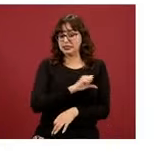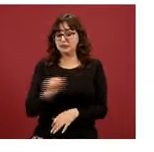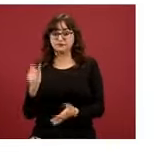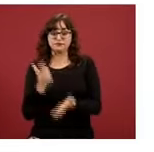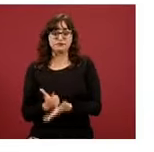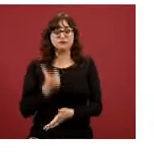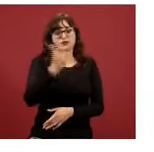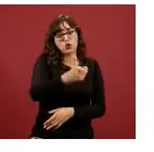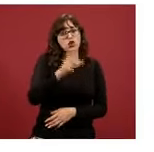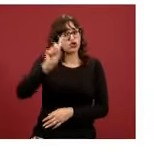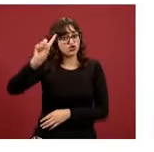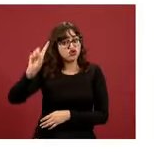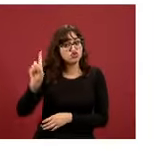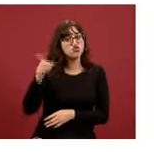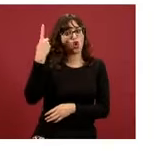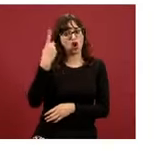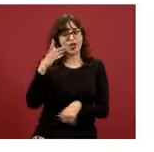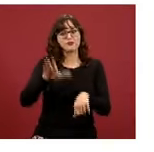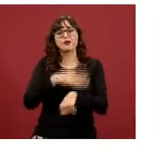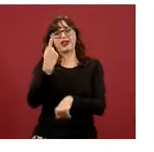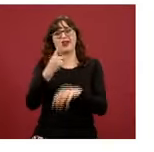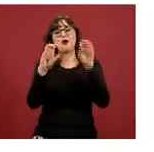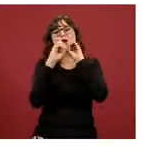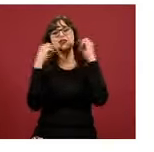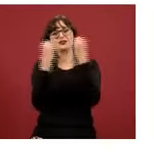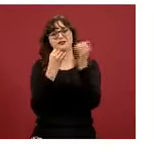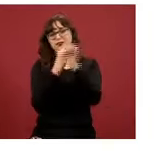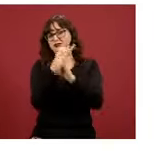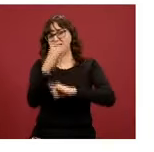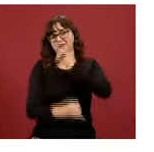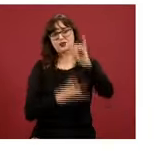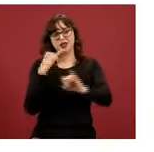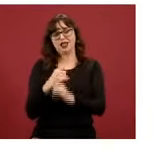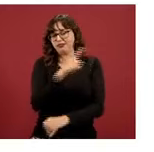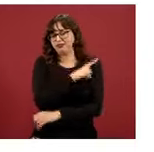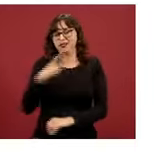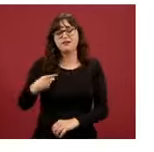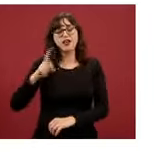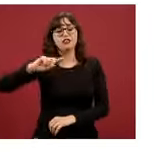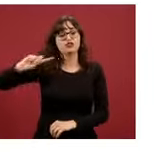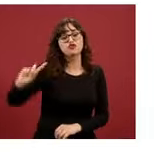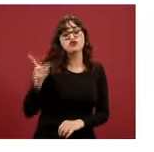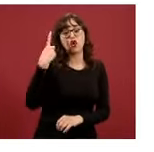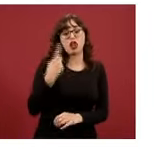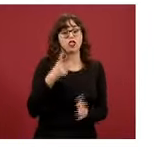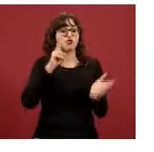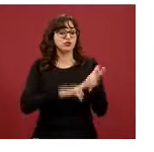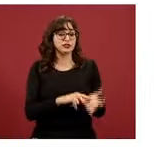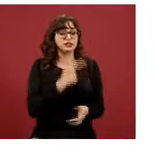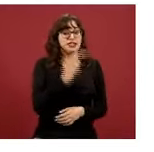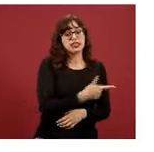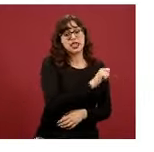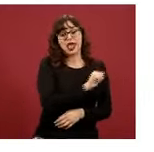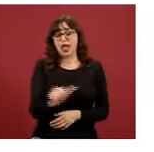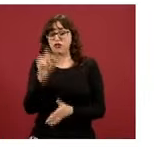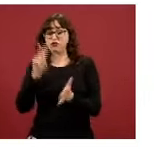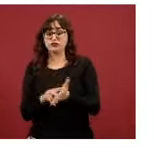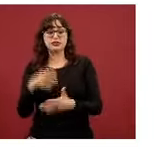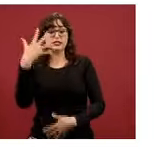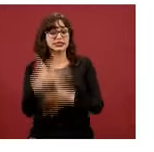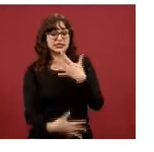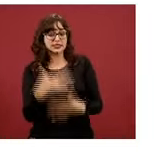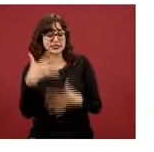porque así son las aportaciones que hace México a los organismos internacionales, desde 2007 hasta 2015 la aportación